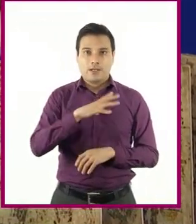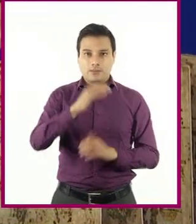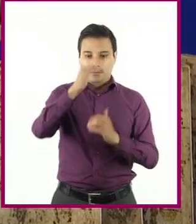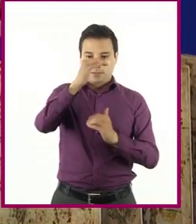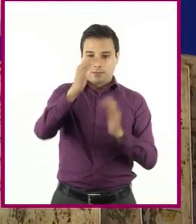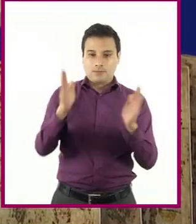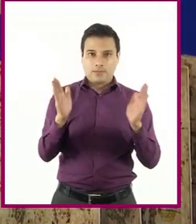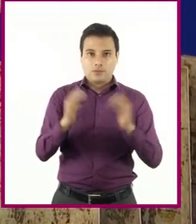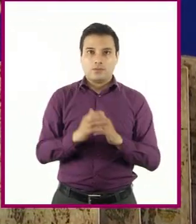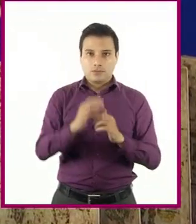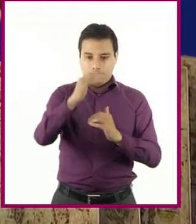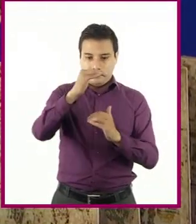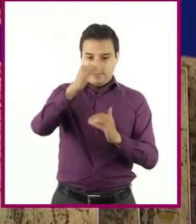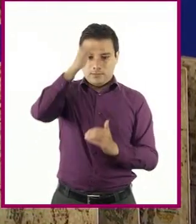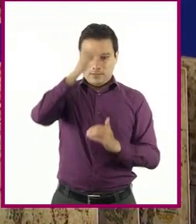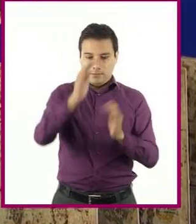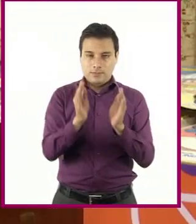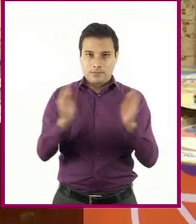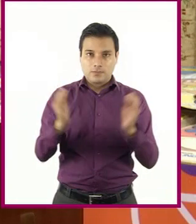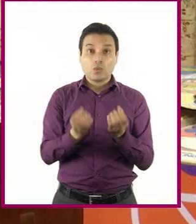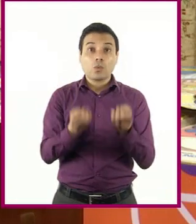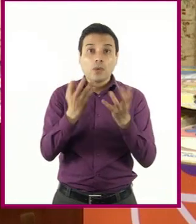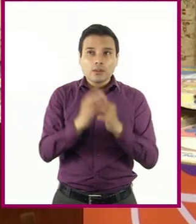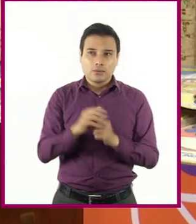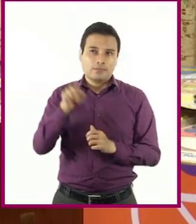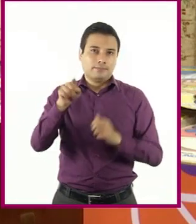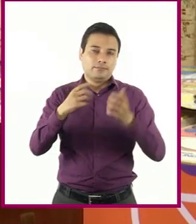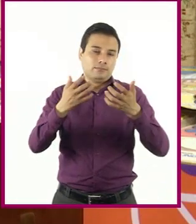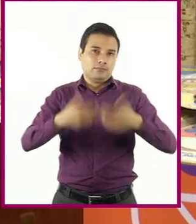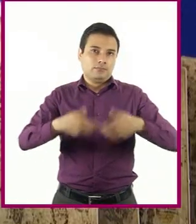el pliego del papel donde se imprimen.